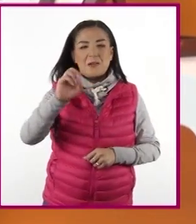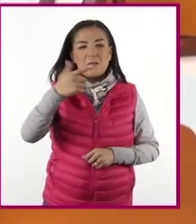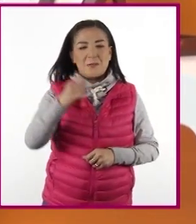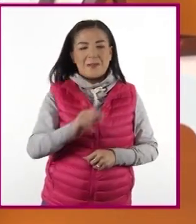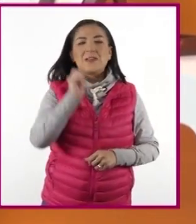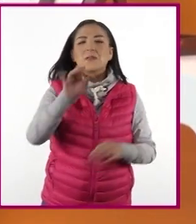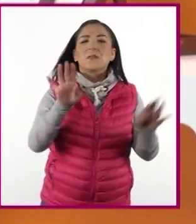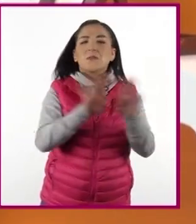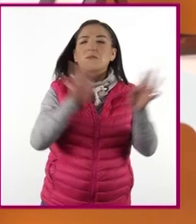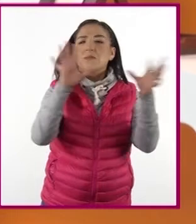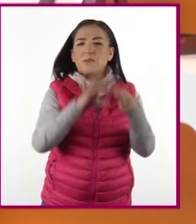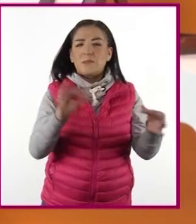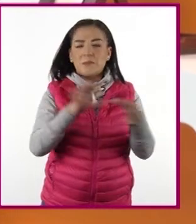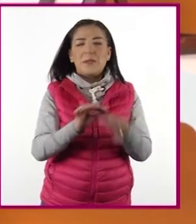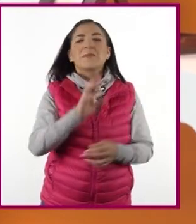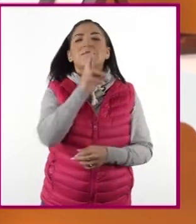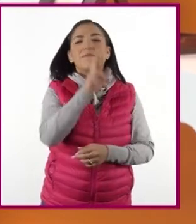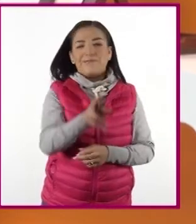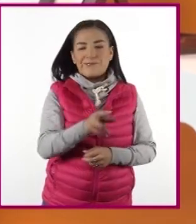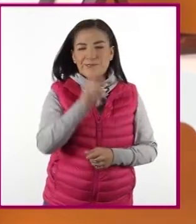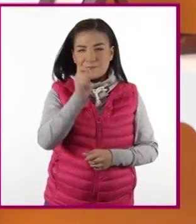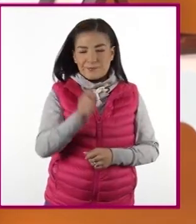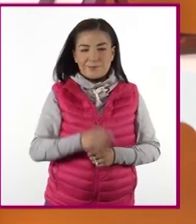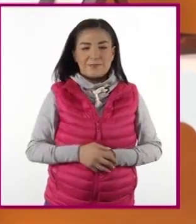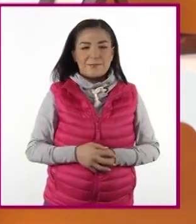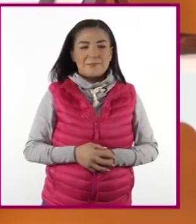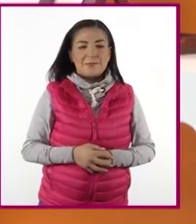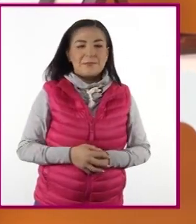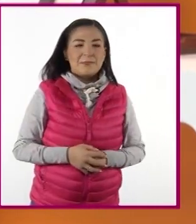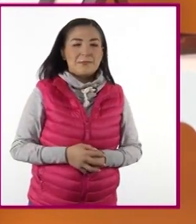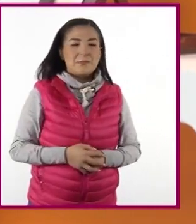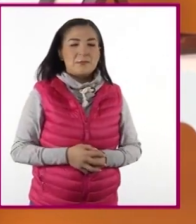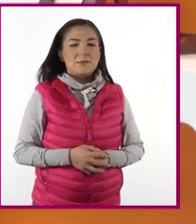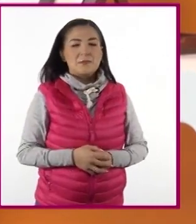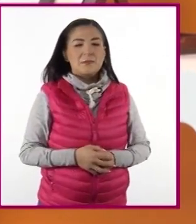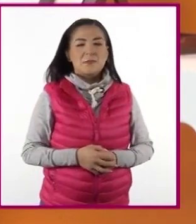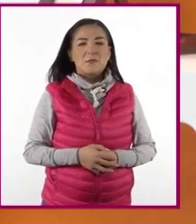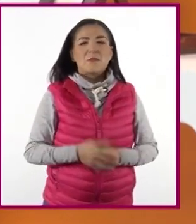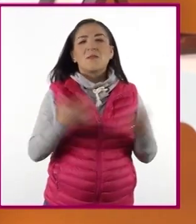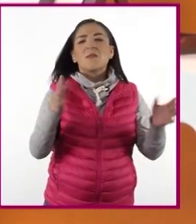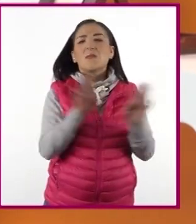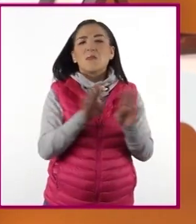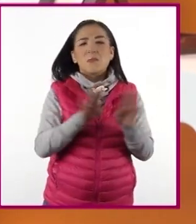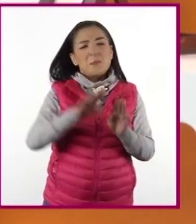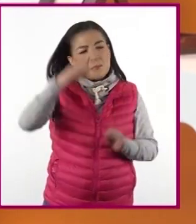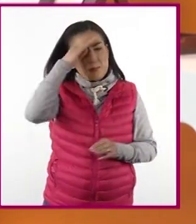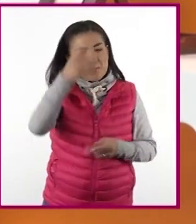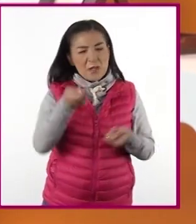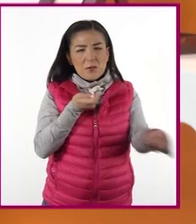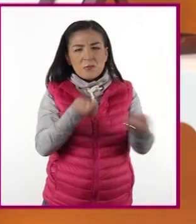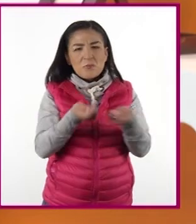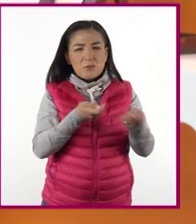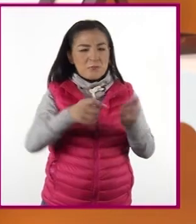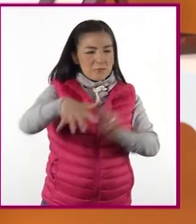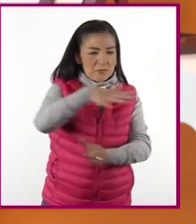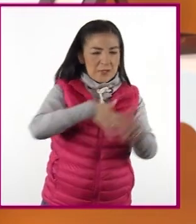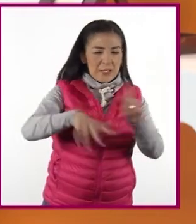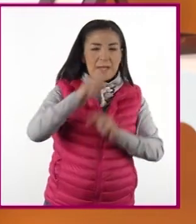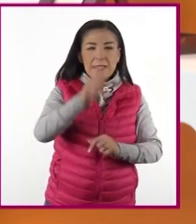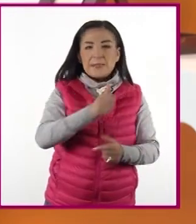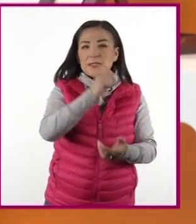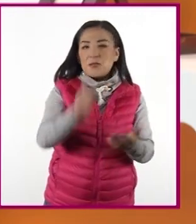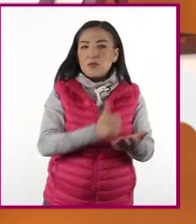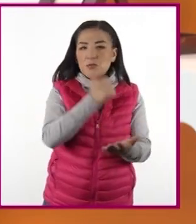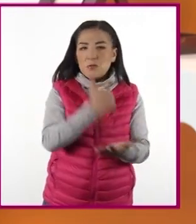Nueva España, menciona lo siguiente. Por otro lado, si bien más controlada, la población en las ciudades